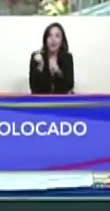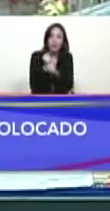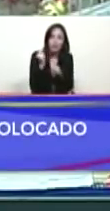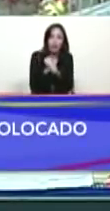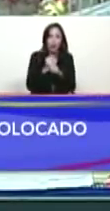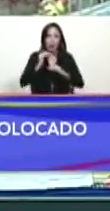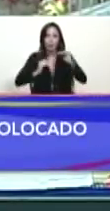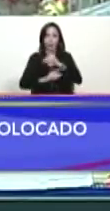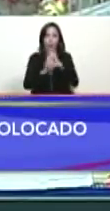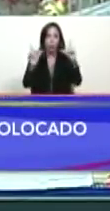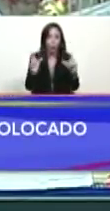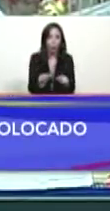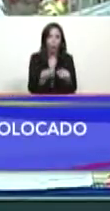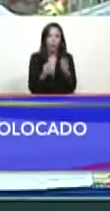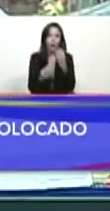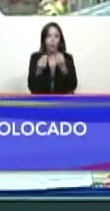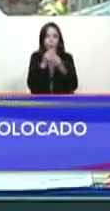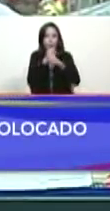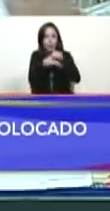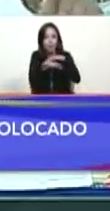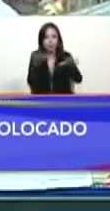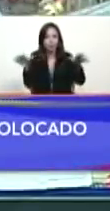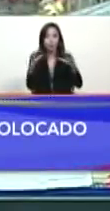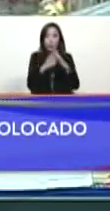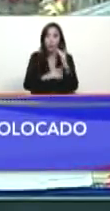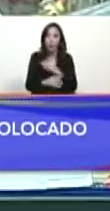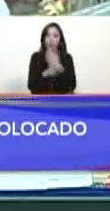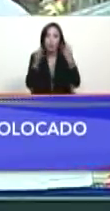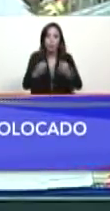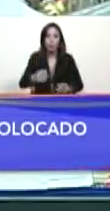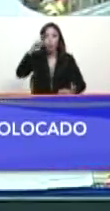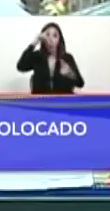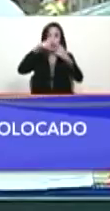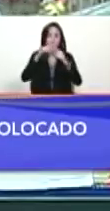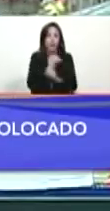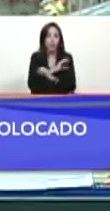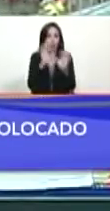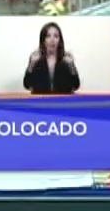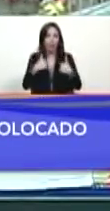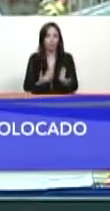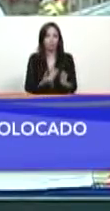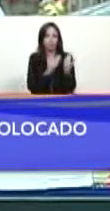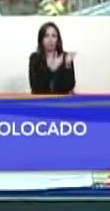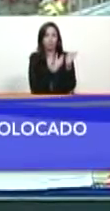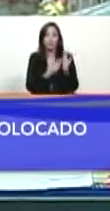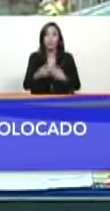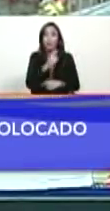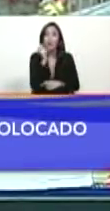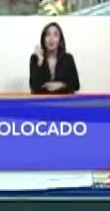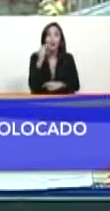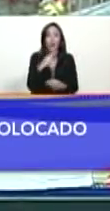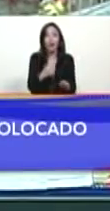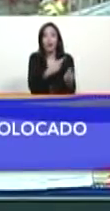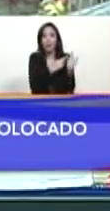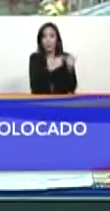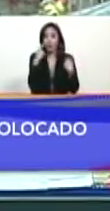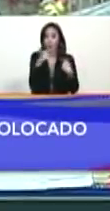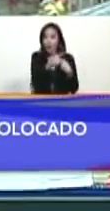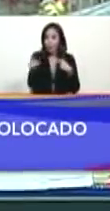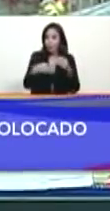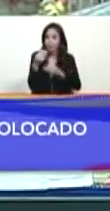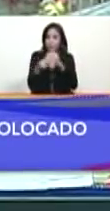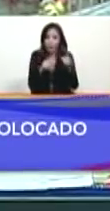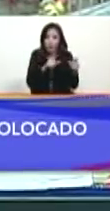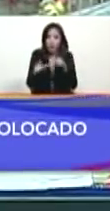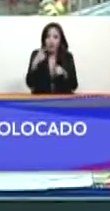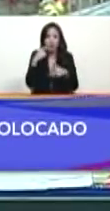los precios, del abastecimiento, todo eso tenemos que lograrlo. Ahora nos toca lograrlo. Ya ellos hicieron lo que iban a hacer,